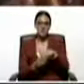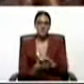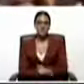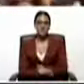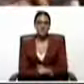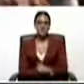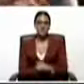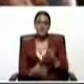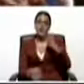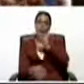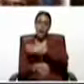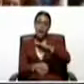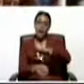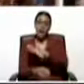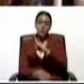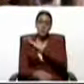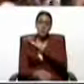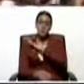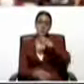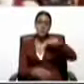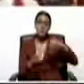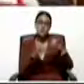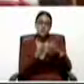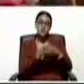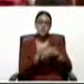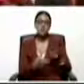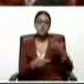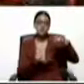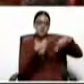Aquel canto de la federación